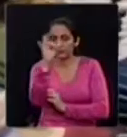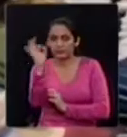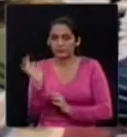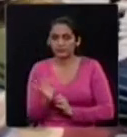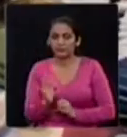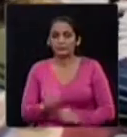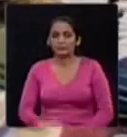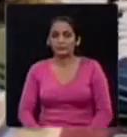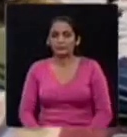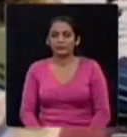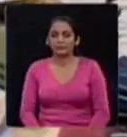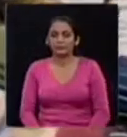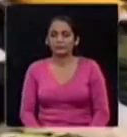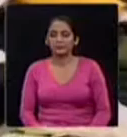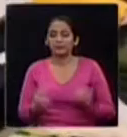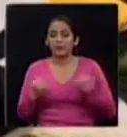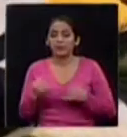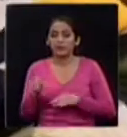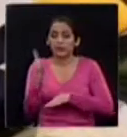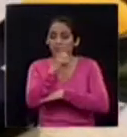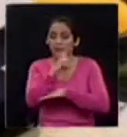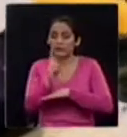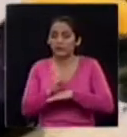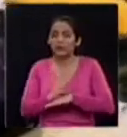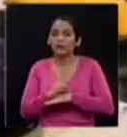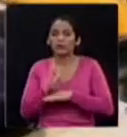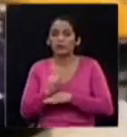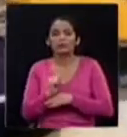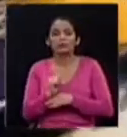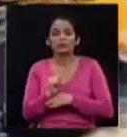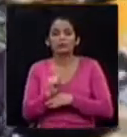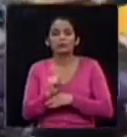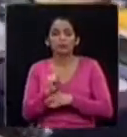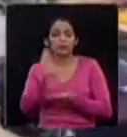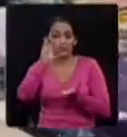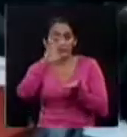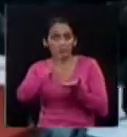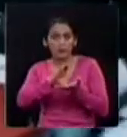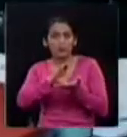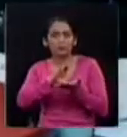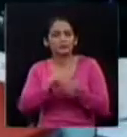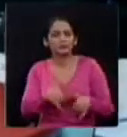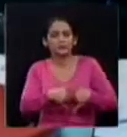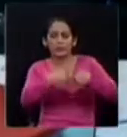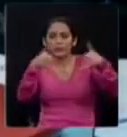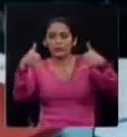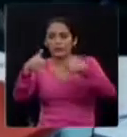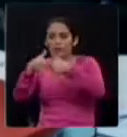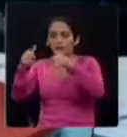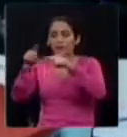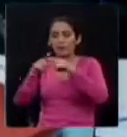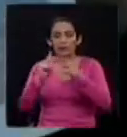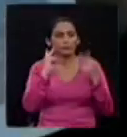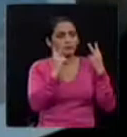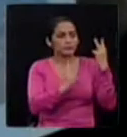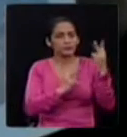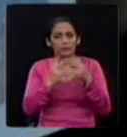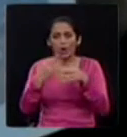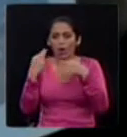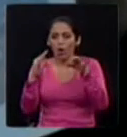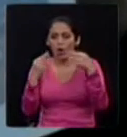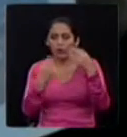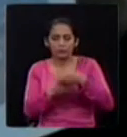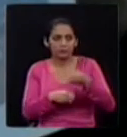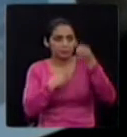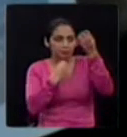El director de la Zona 6 recorrió el Centro Comercial de Cuenca. En cada uno de los locales entregó información legal y de apoyo a todos los vendedores